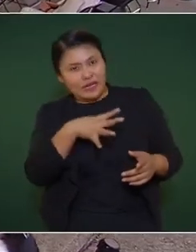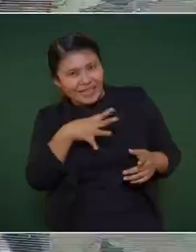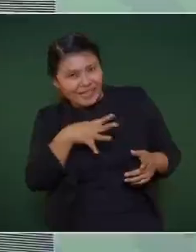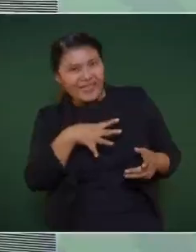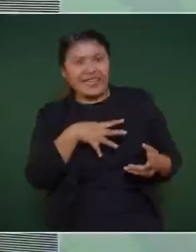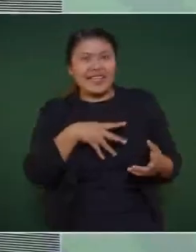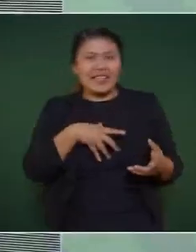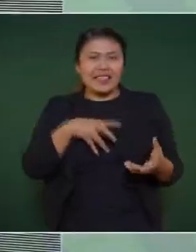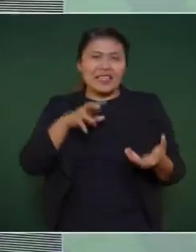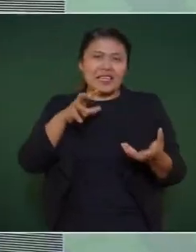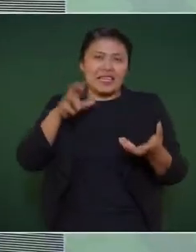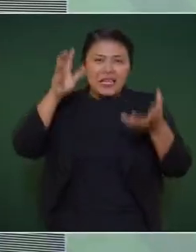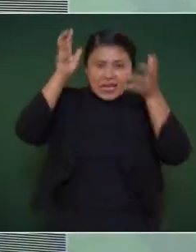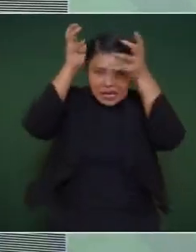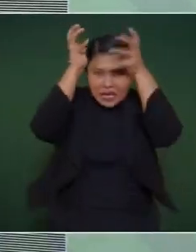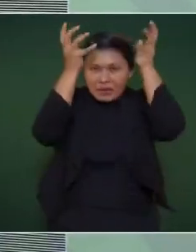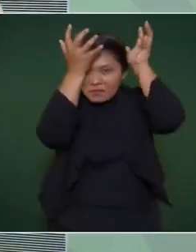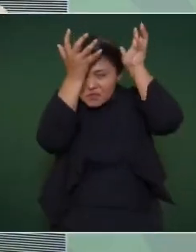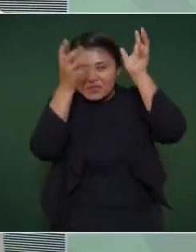mango, ¿eh?,